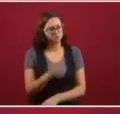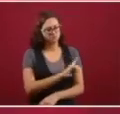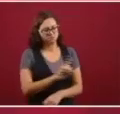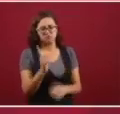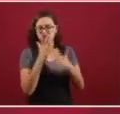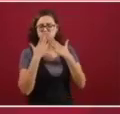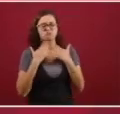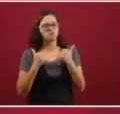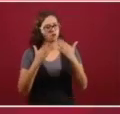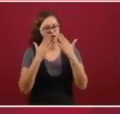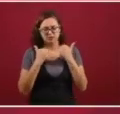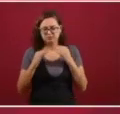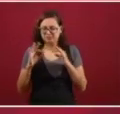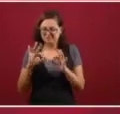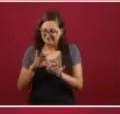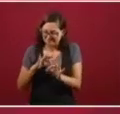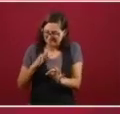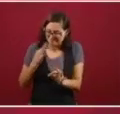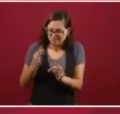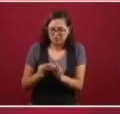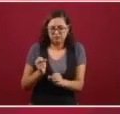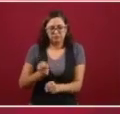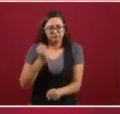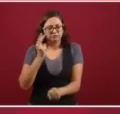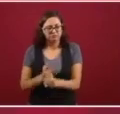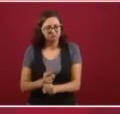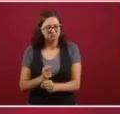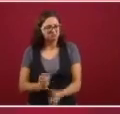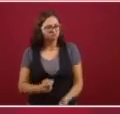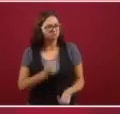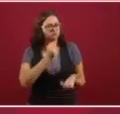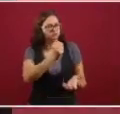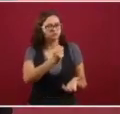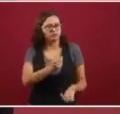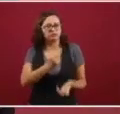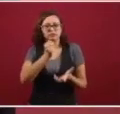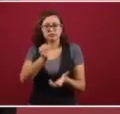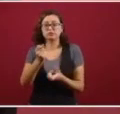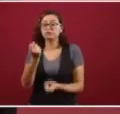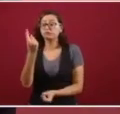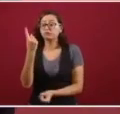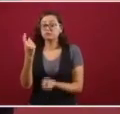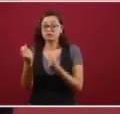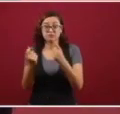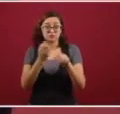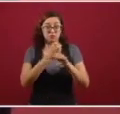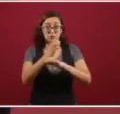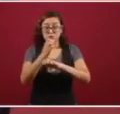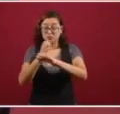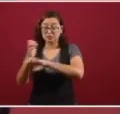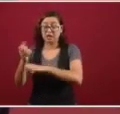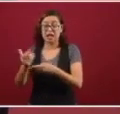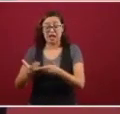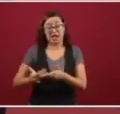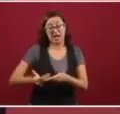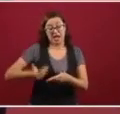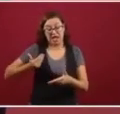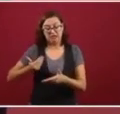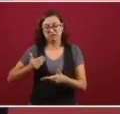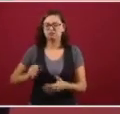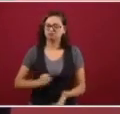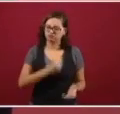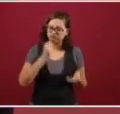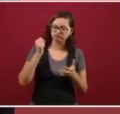En absoluto. Al contrario. Hay estados en que les hemos